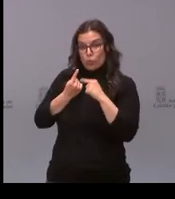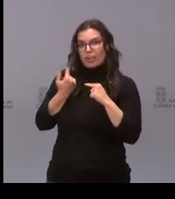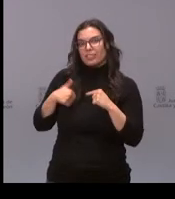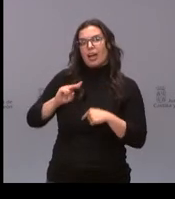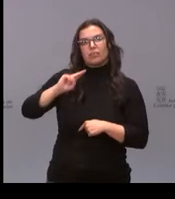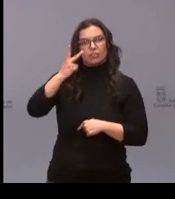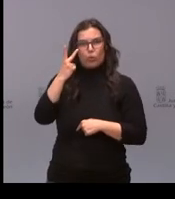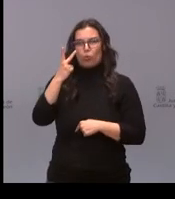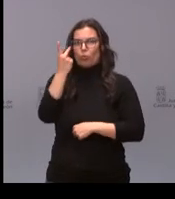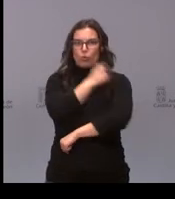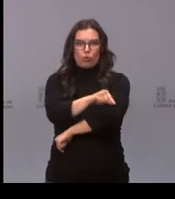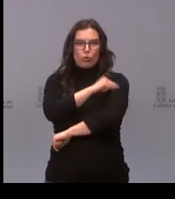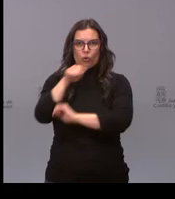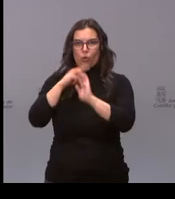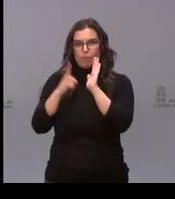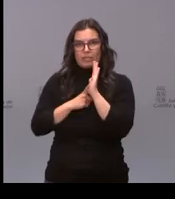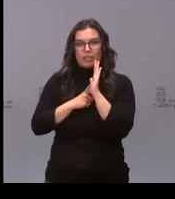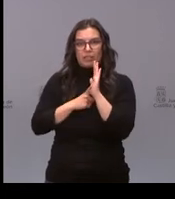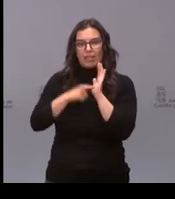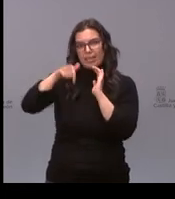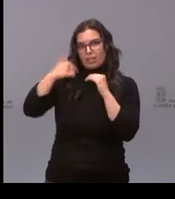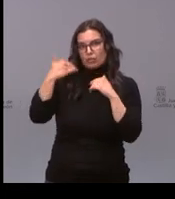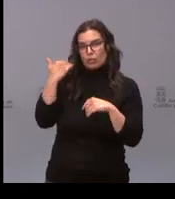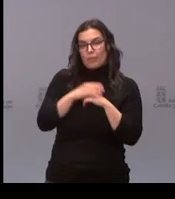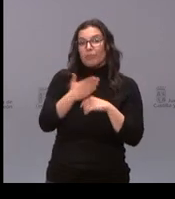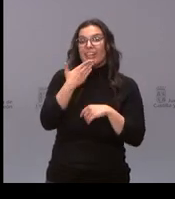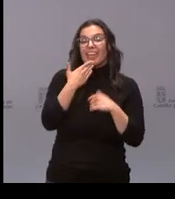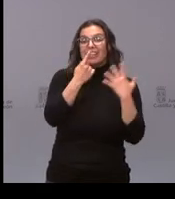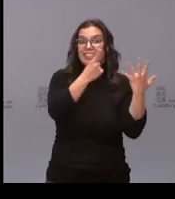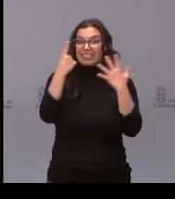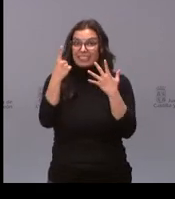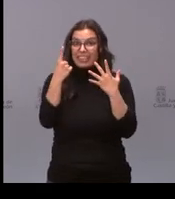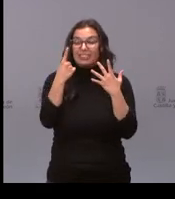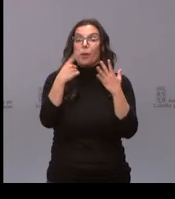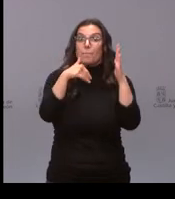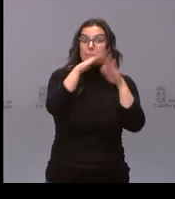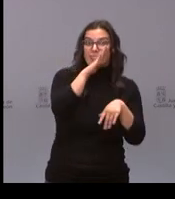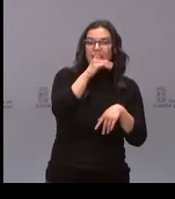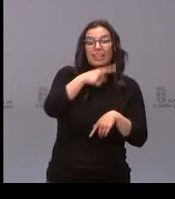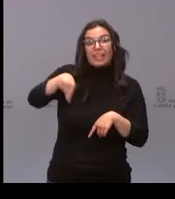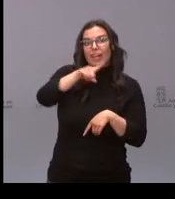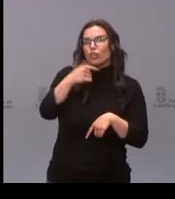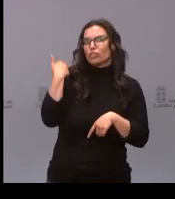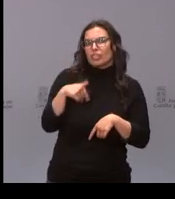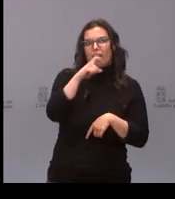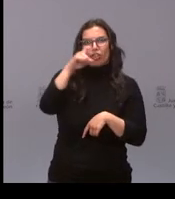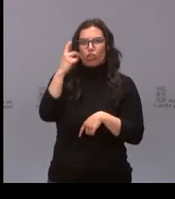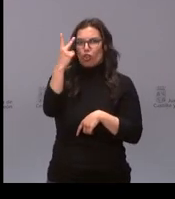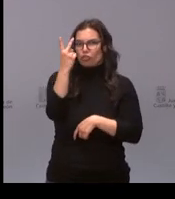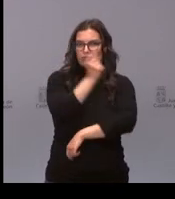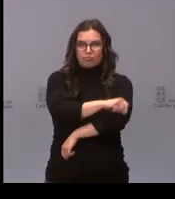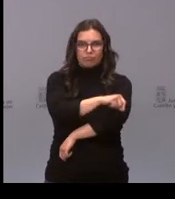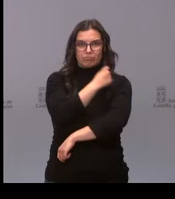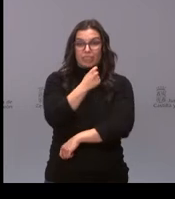segunda dosis, la pauta completa. Los mayores de 66 años ya han recibido las dos dosis y es la